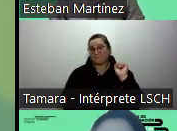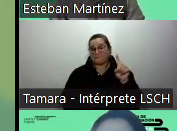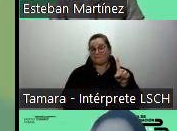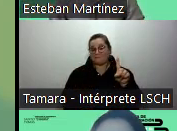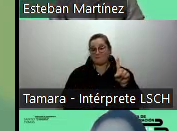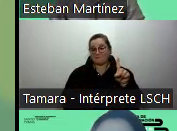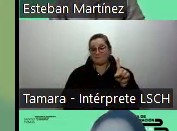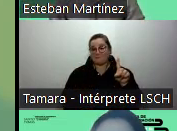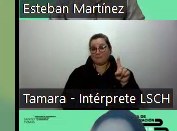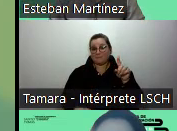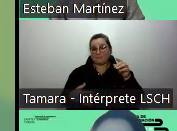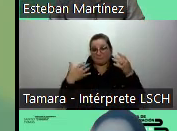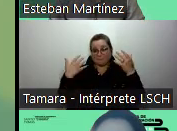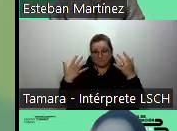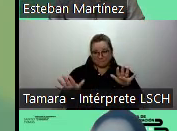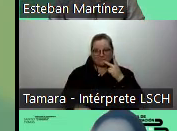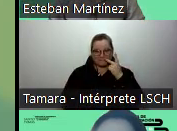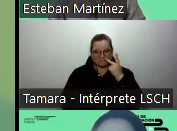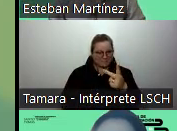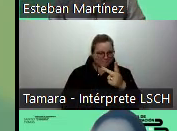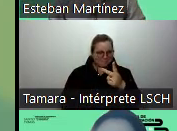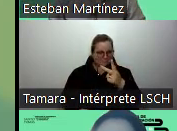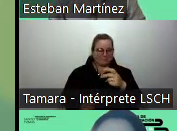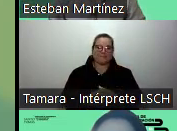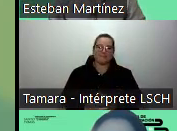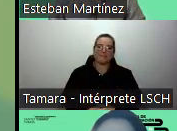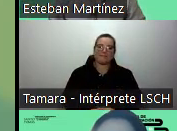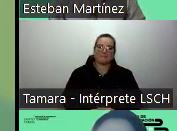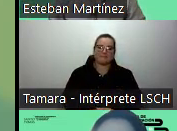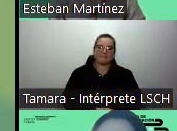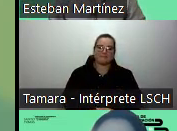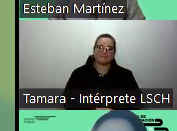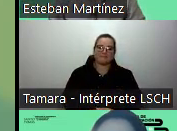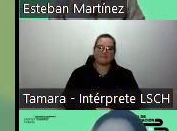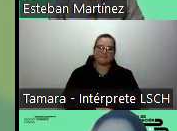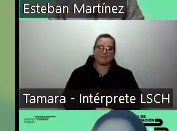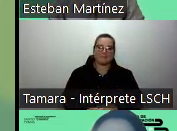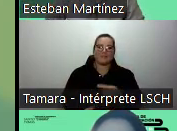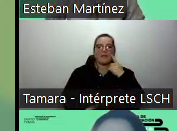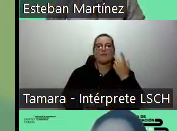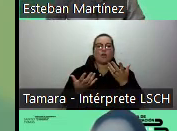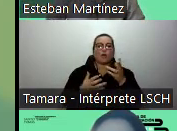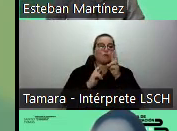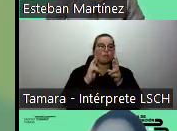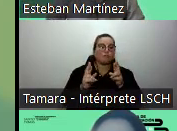1 y vamos a ir mostrando Cómo van las